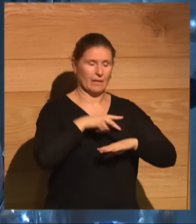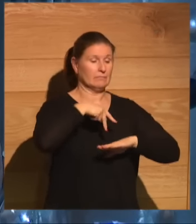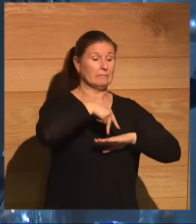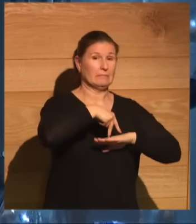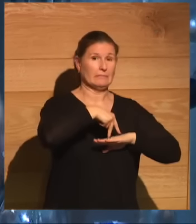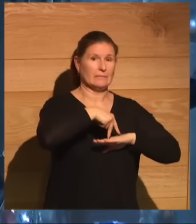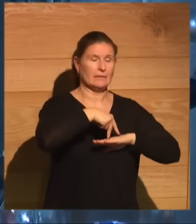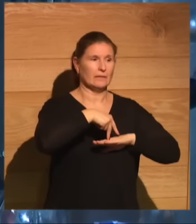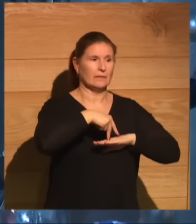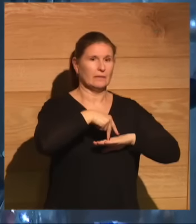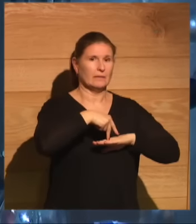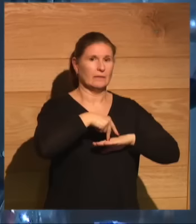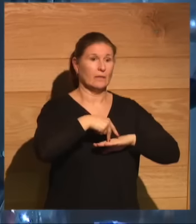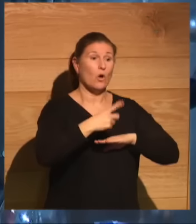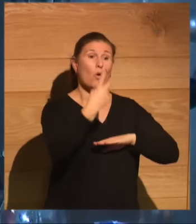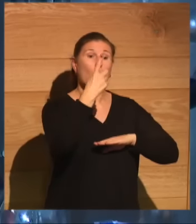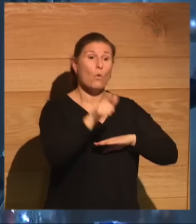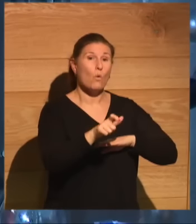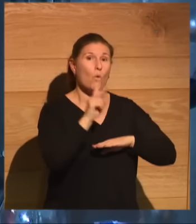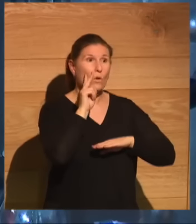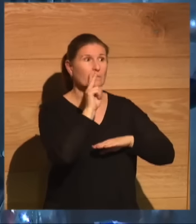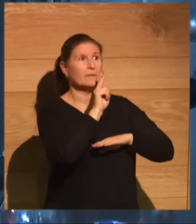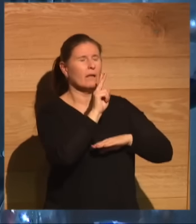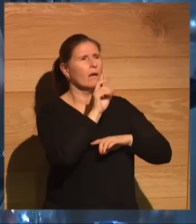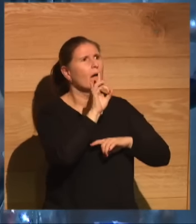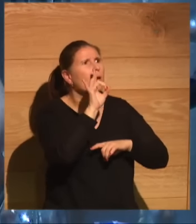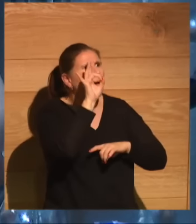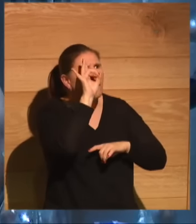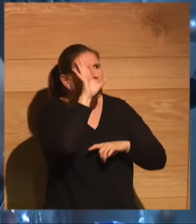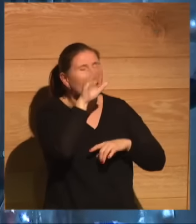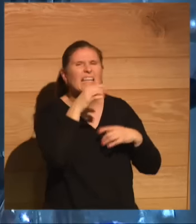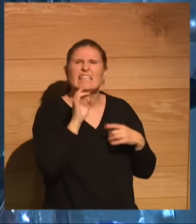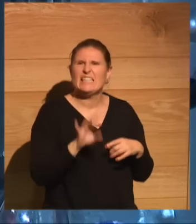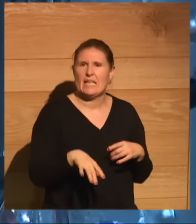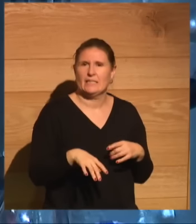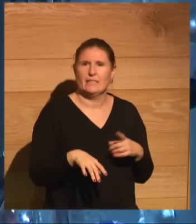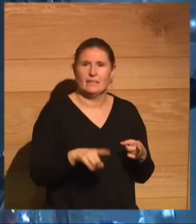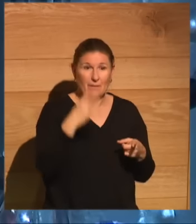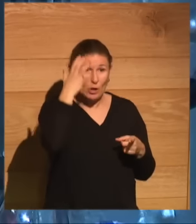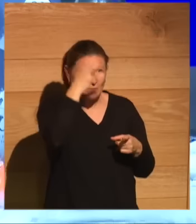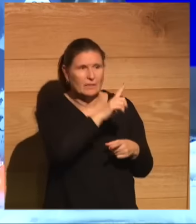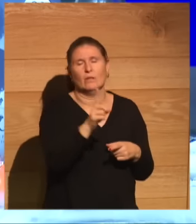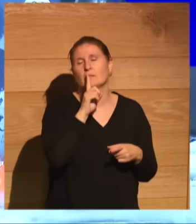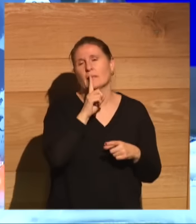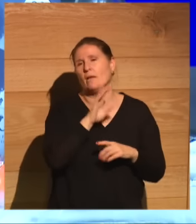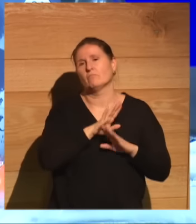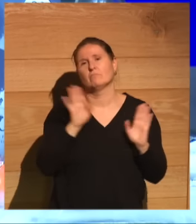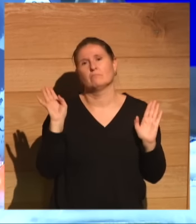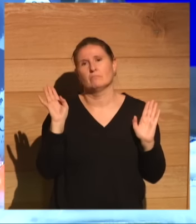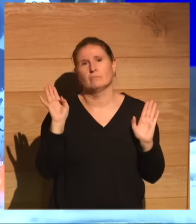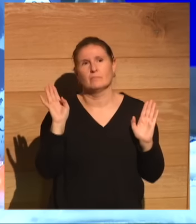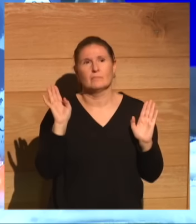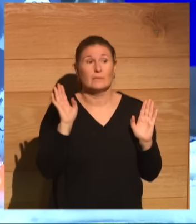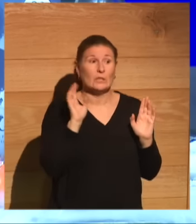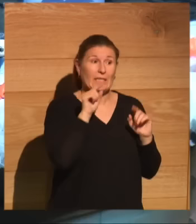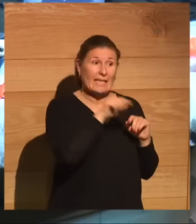ante el asombro de un espectador. Ajá. Ah, amigo. Que era Tim Burton. No. Tim Burton estaba callado. Y entonces